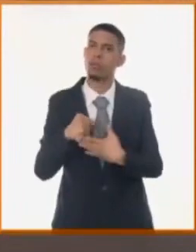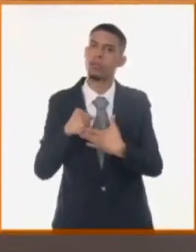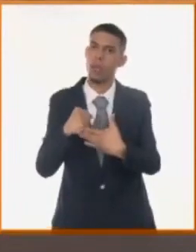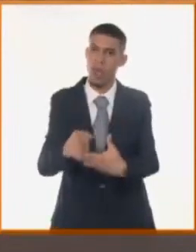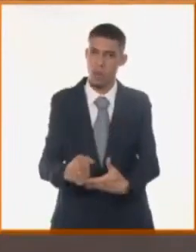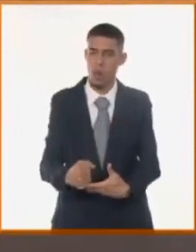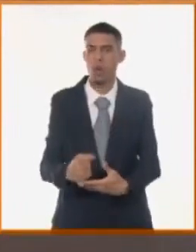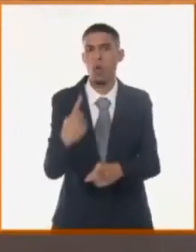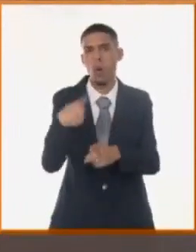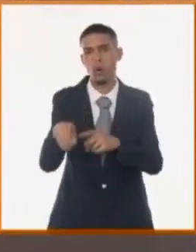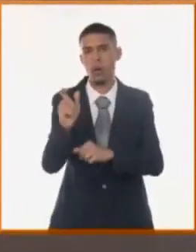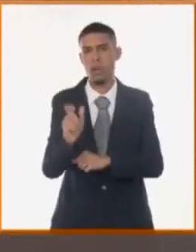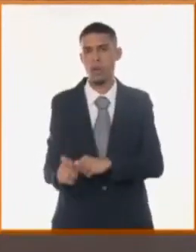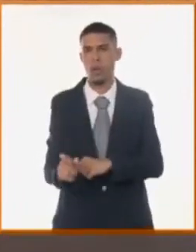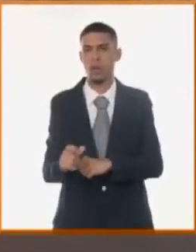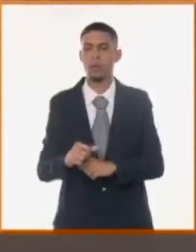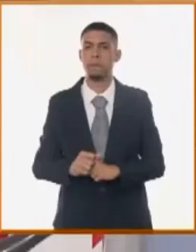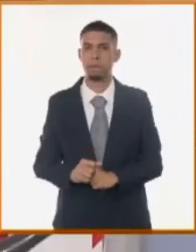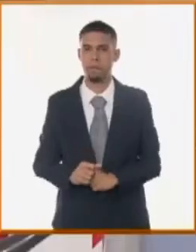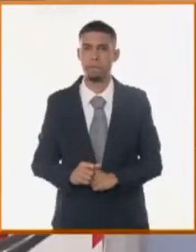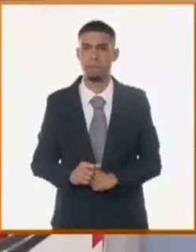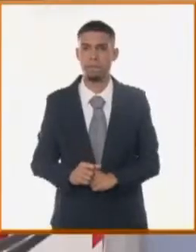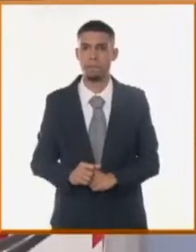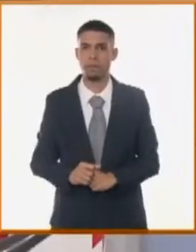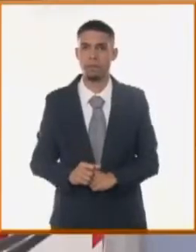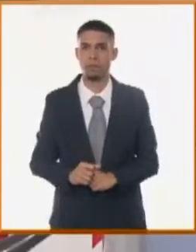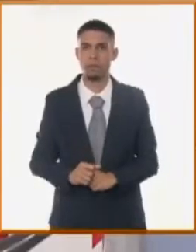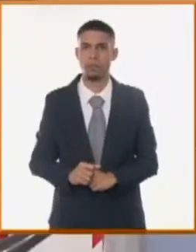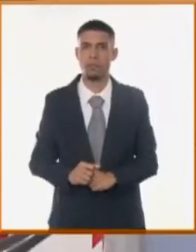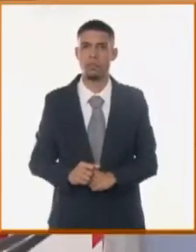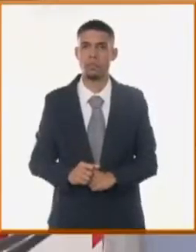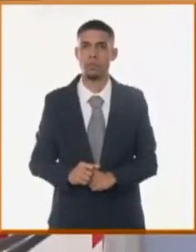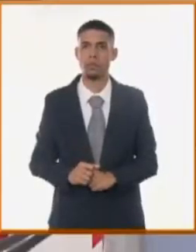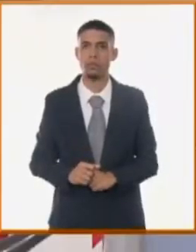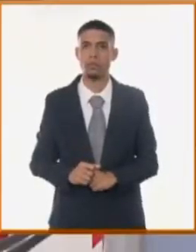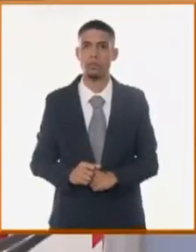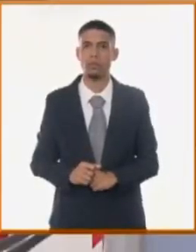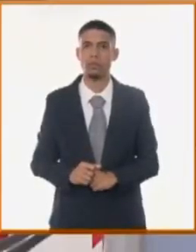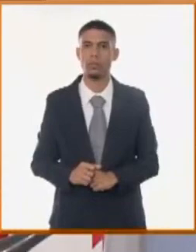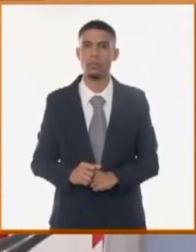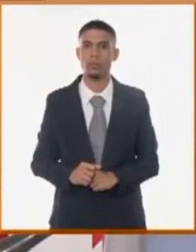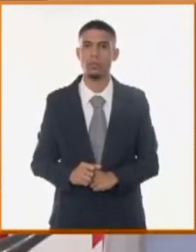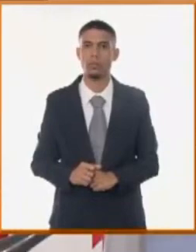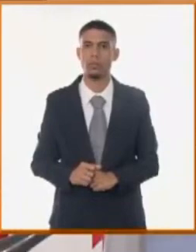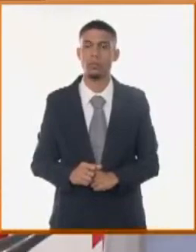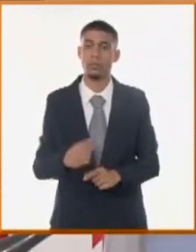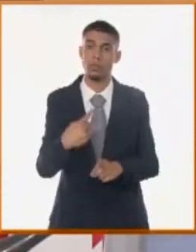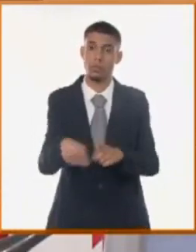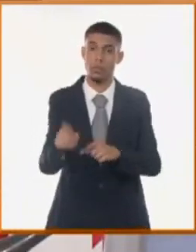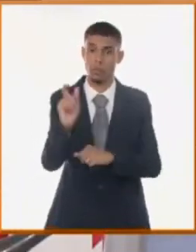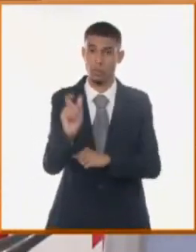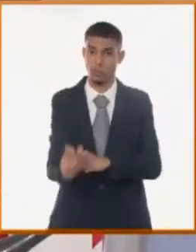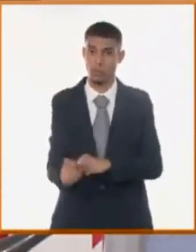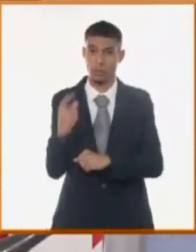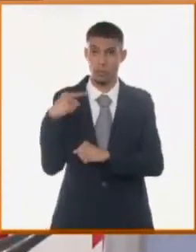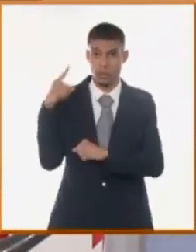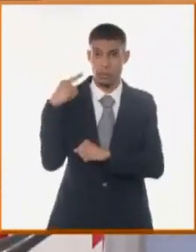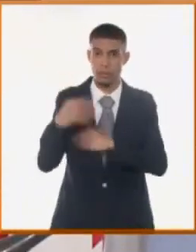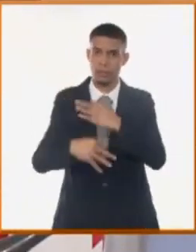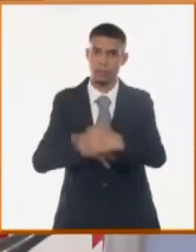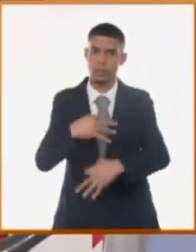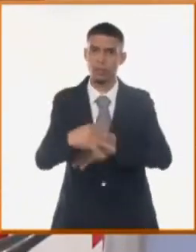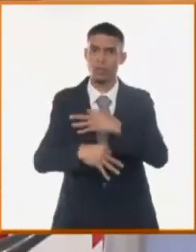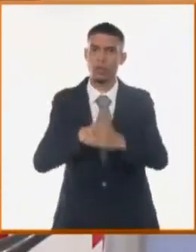atender con más precisión. Y de manera particular, uno de los foristas mencionaba de qué modo